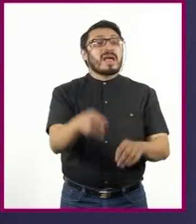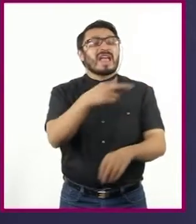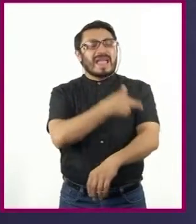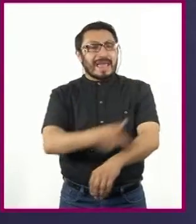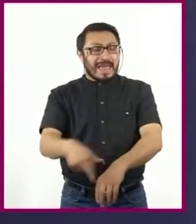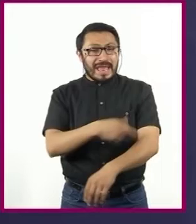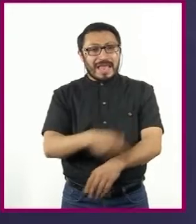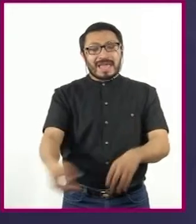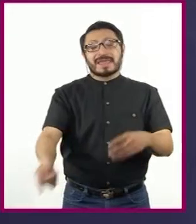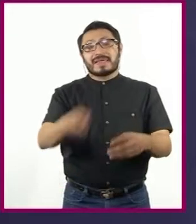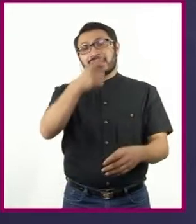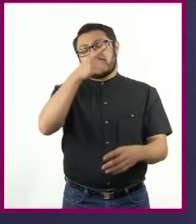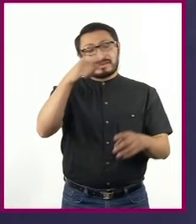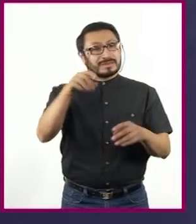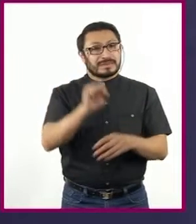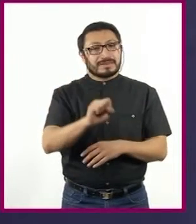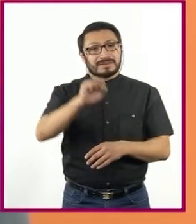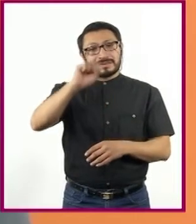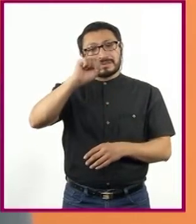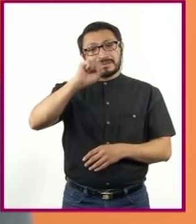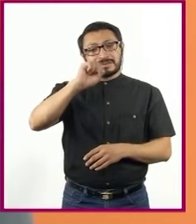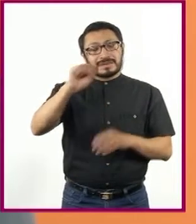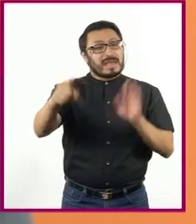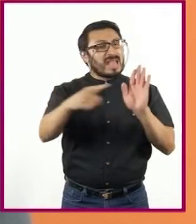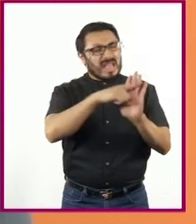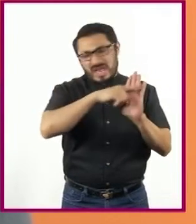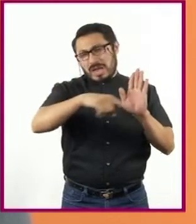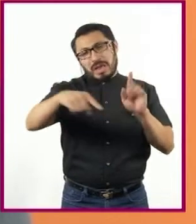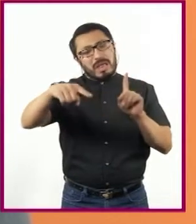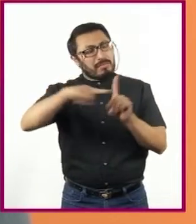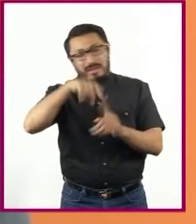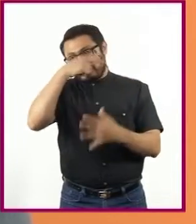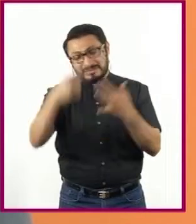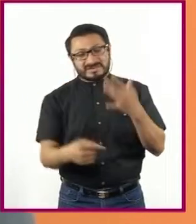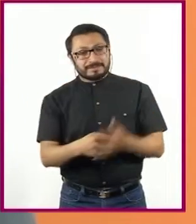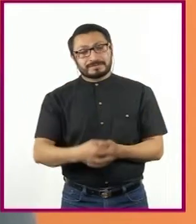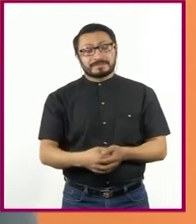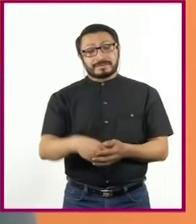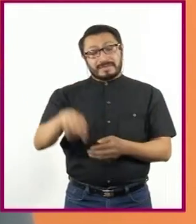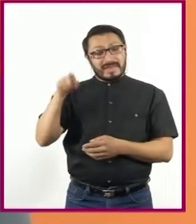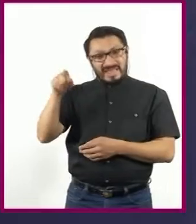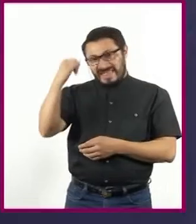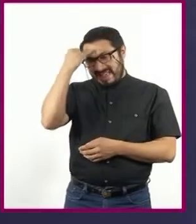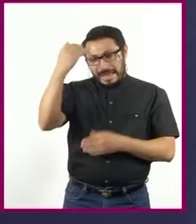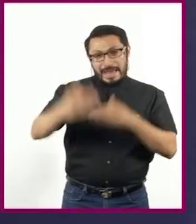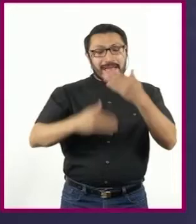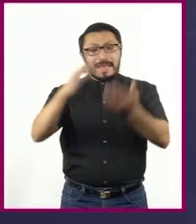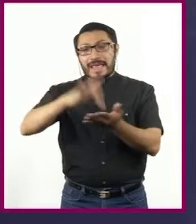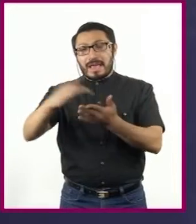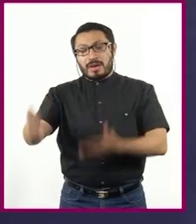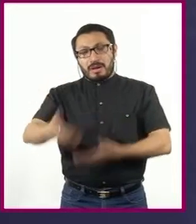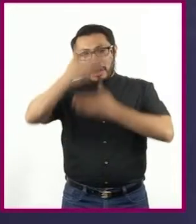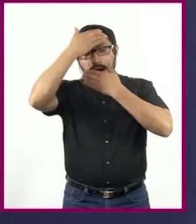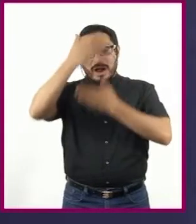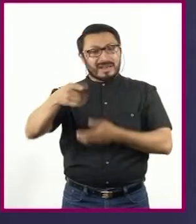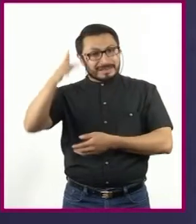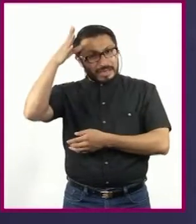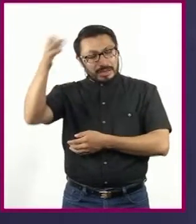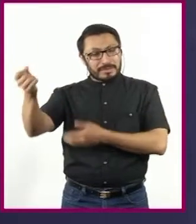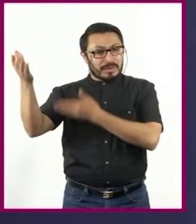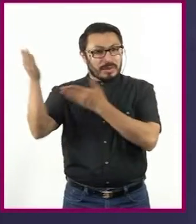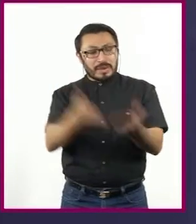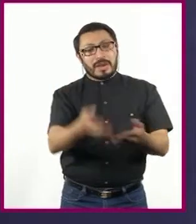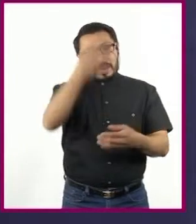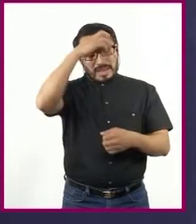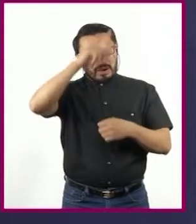signos. Desde India, y gracias a los árabes, estos conceptos llegaron a Europa durante el siglo IX.